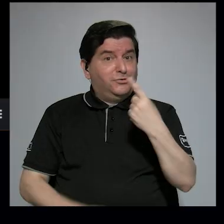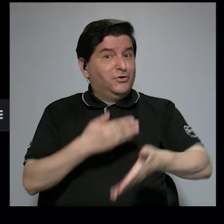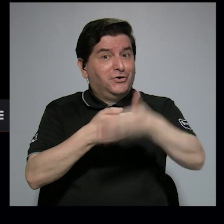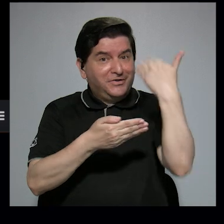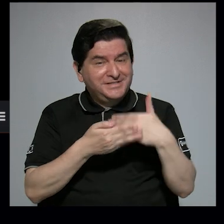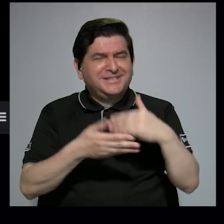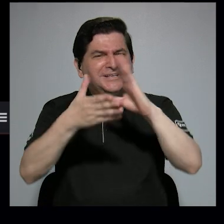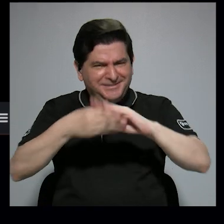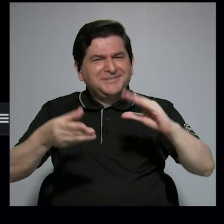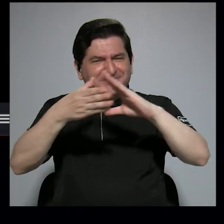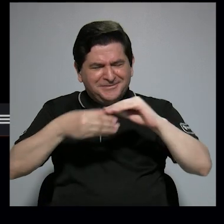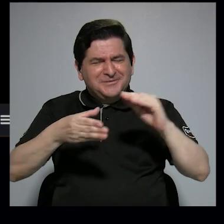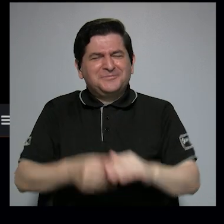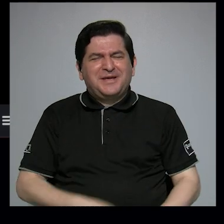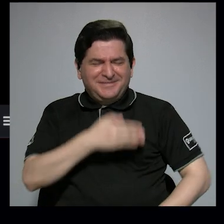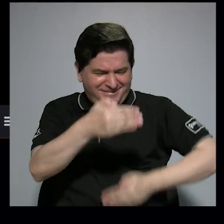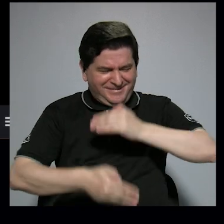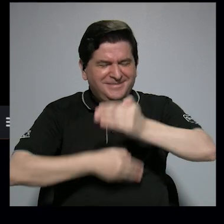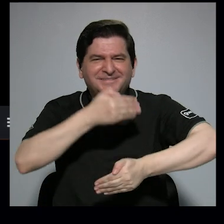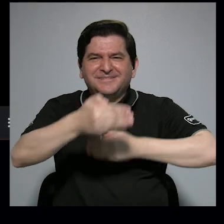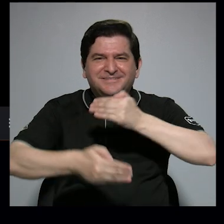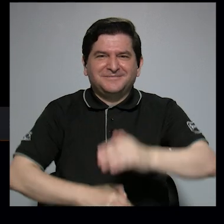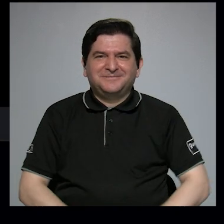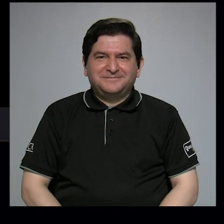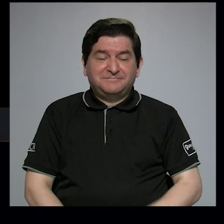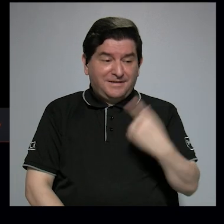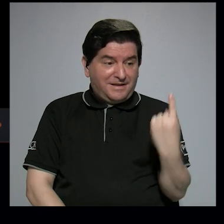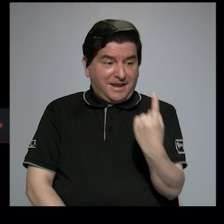¿verdad? Coméntenos un poquito esa dinámica